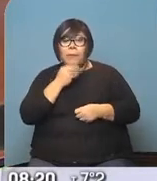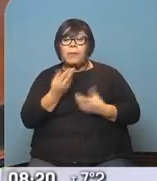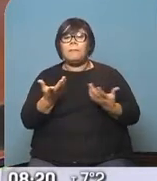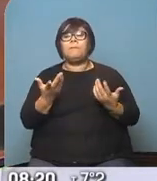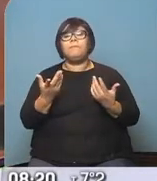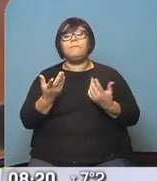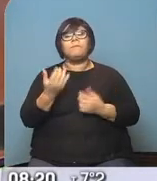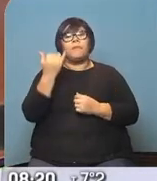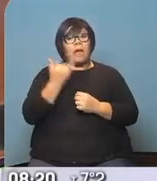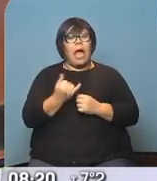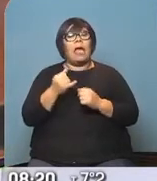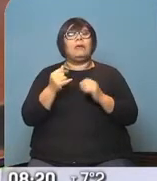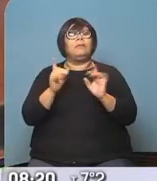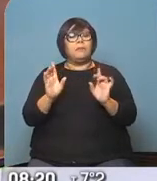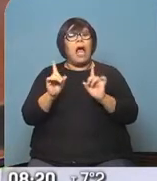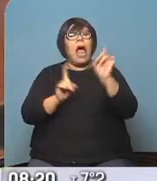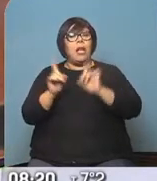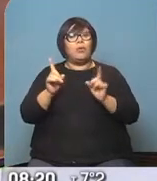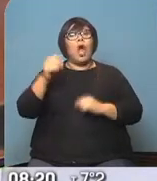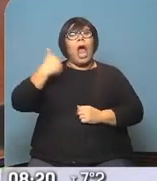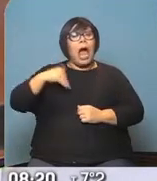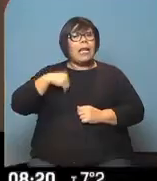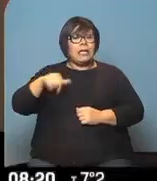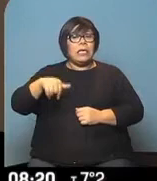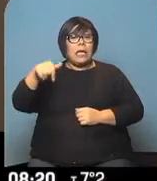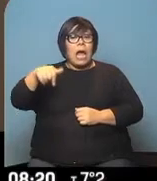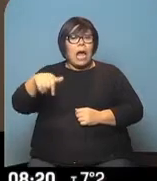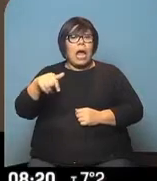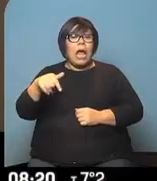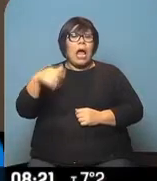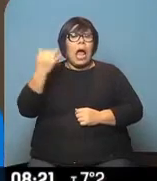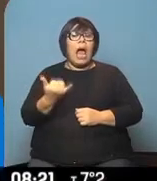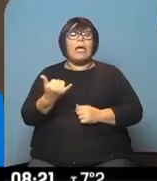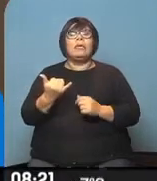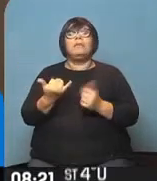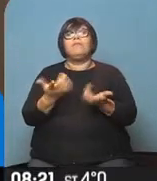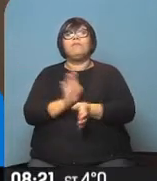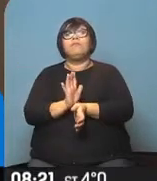muchos de los casos que suceden en la Argentina de hoy. 20 años.